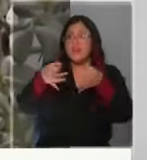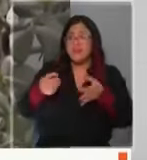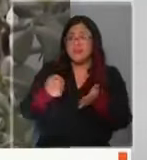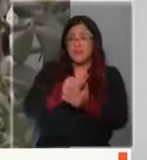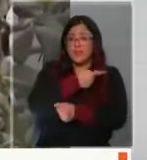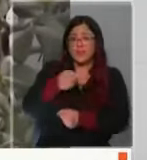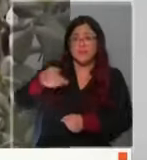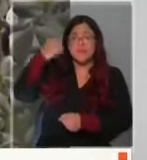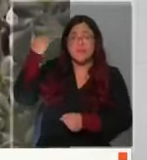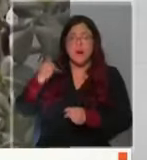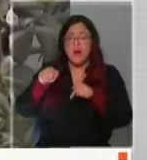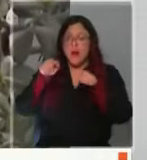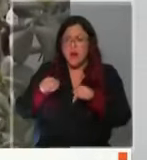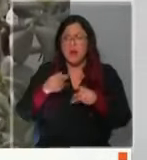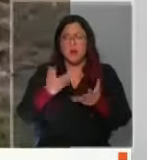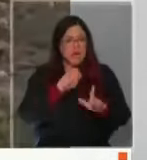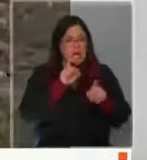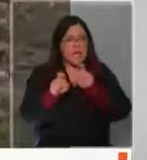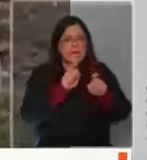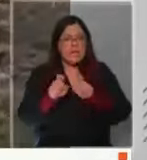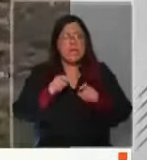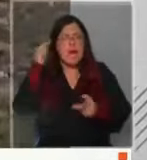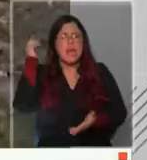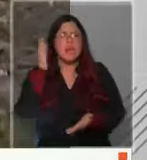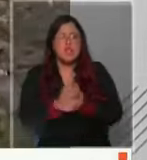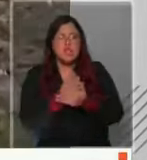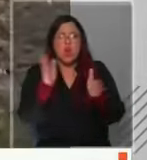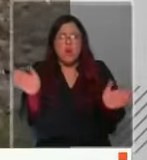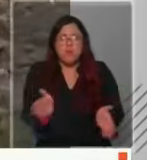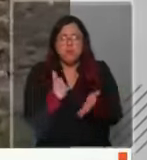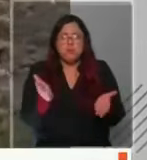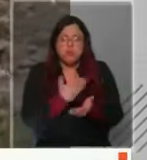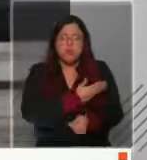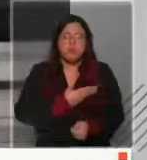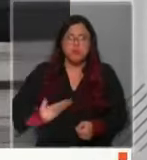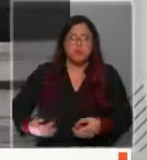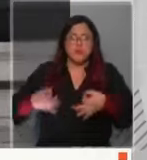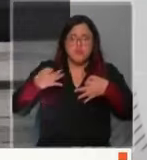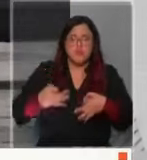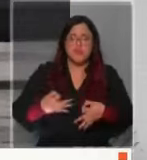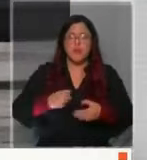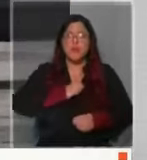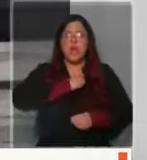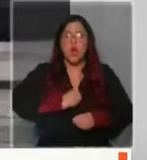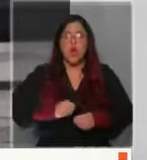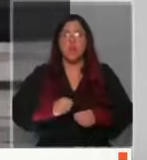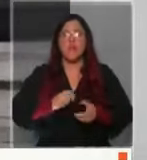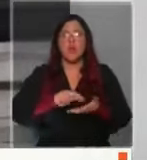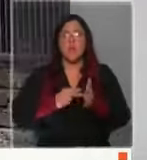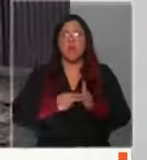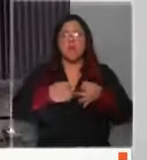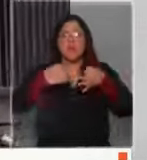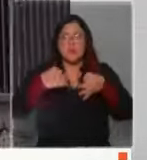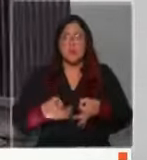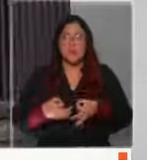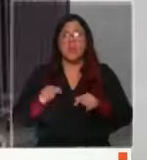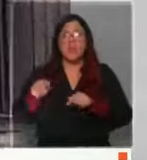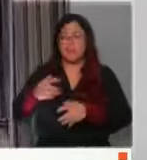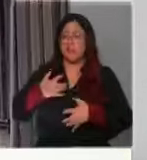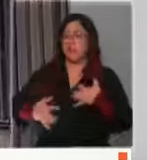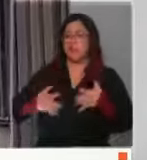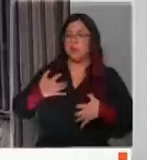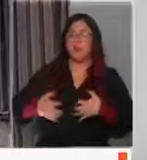semana despertaron nuevas críticas a las medidas impulsadas por el Ejecutivo para hacer frente a la crisis de seguridad. En particular, molestó